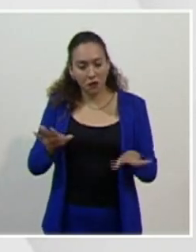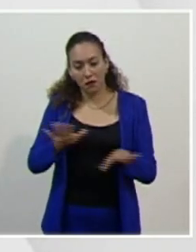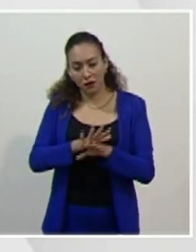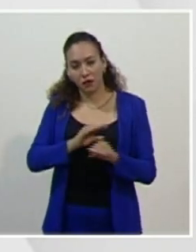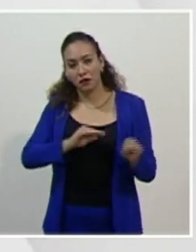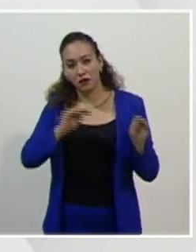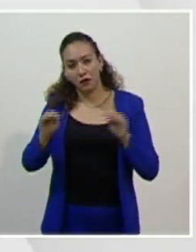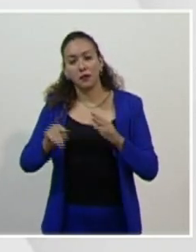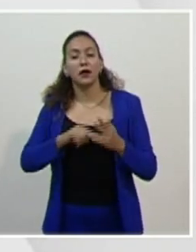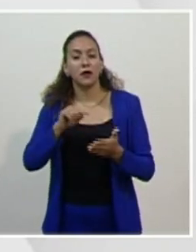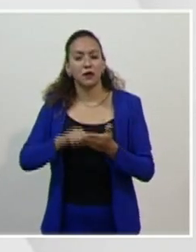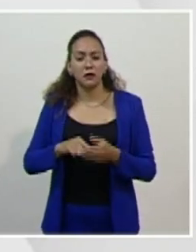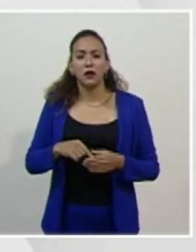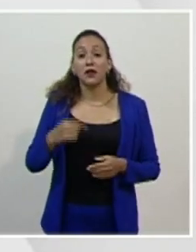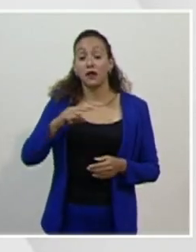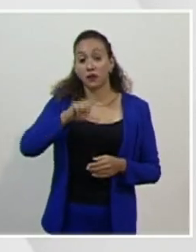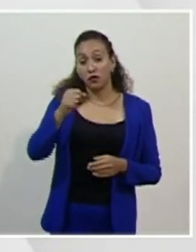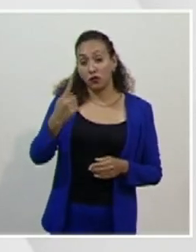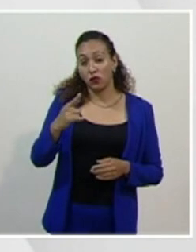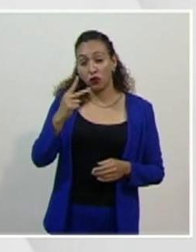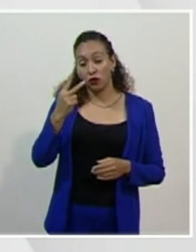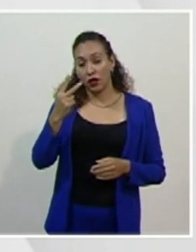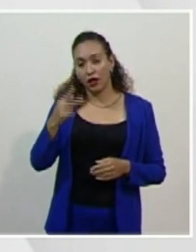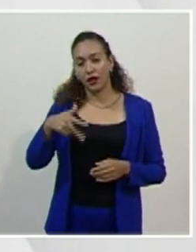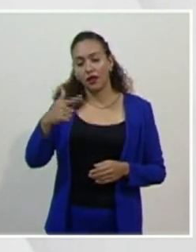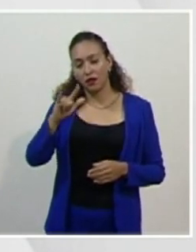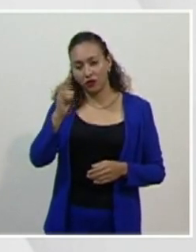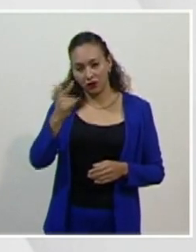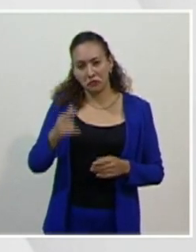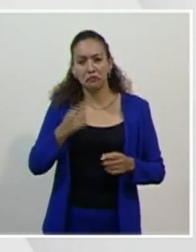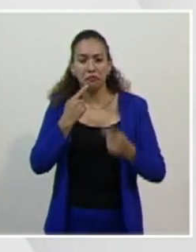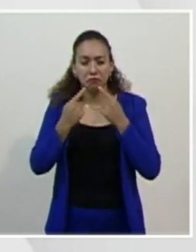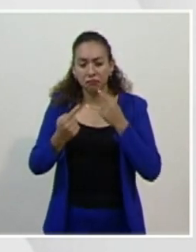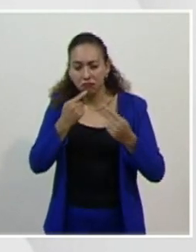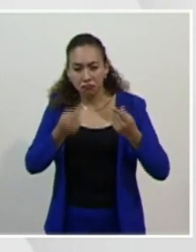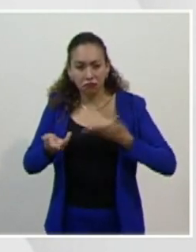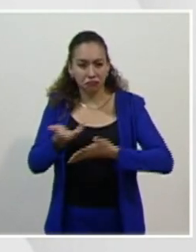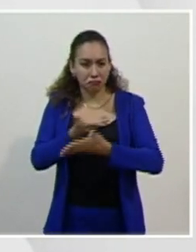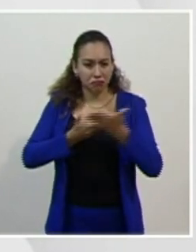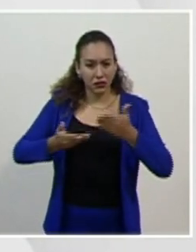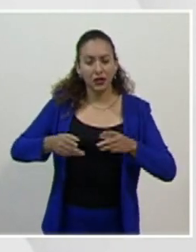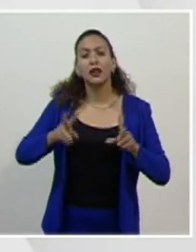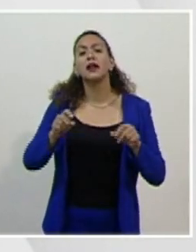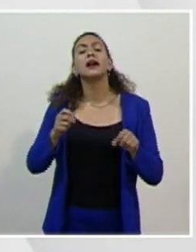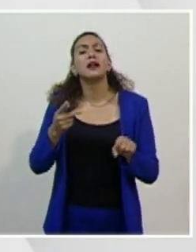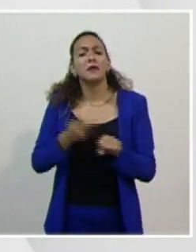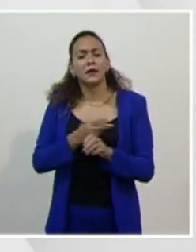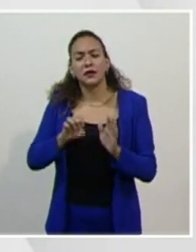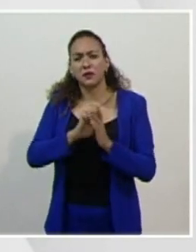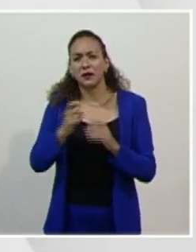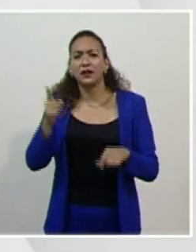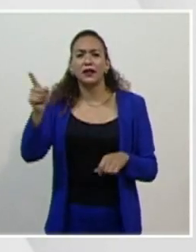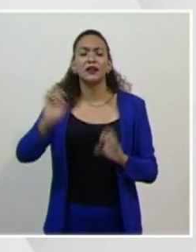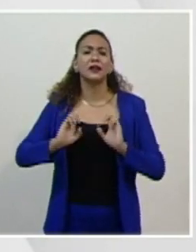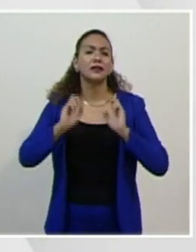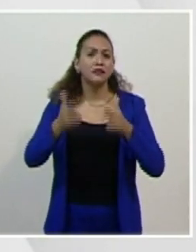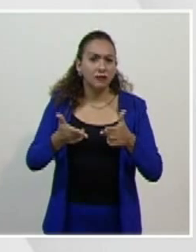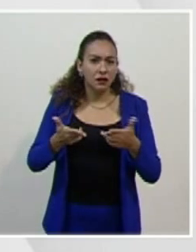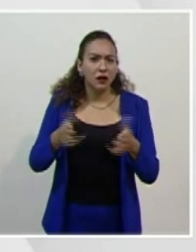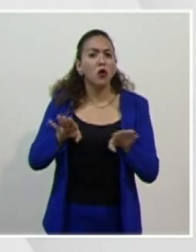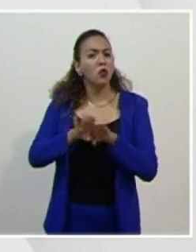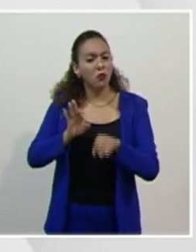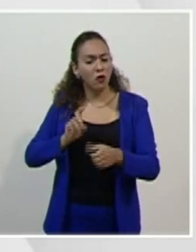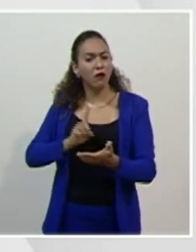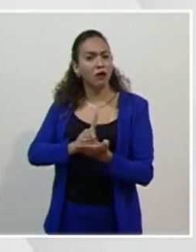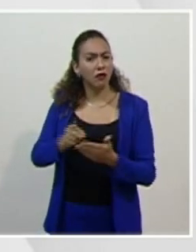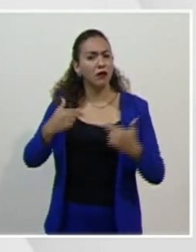jueves 11 de julio sostendrá 2 audiencias relacionadas con nuestro país sobre el impacto de la violencia registrada en Chiapas en los derechos